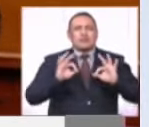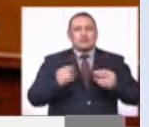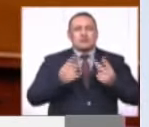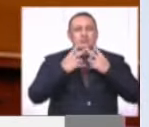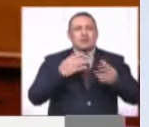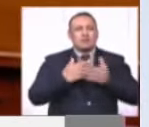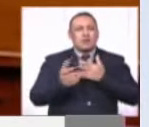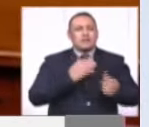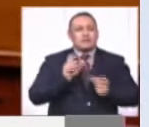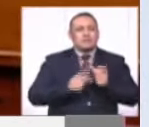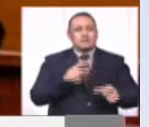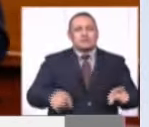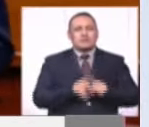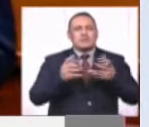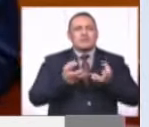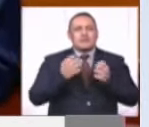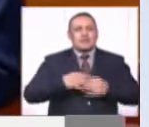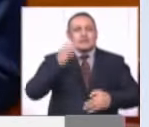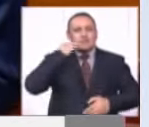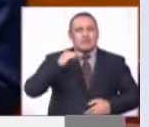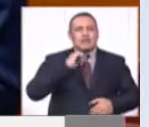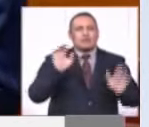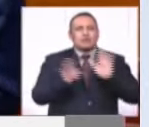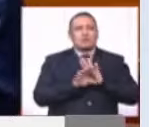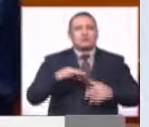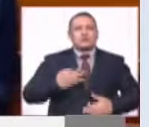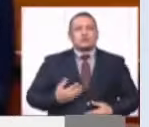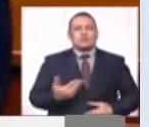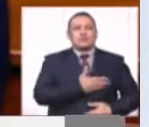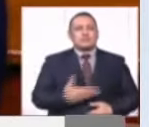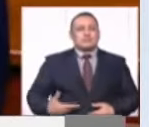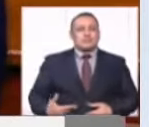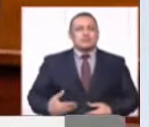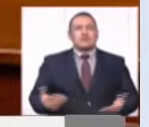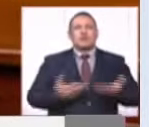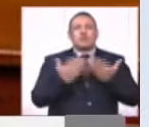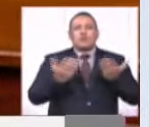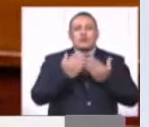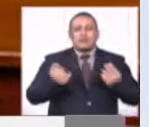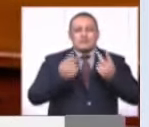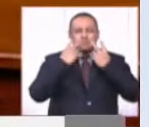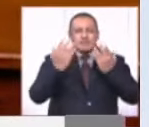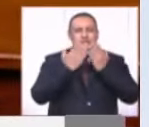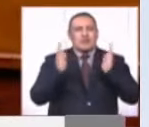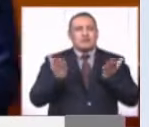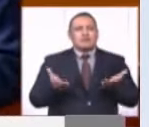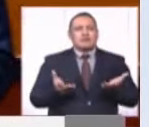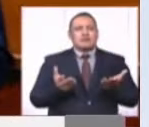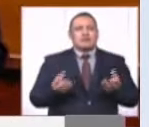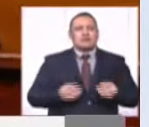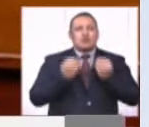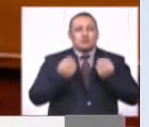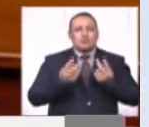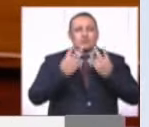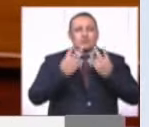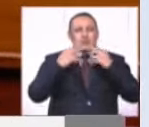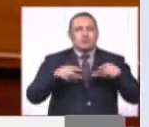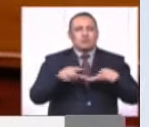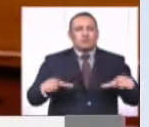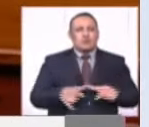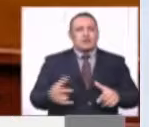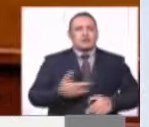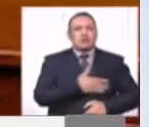cualquier persona que quiera viajar por carretera, señor presidente? ¿Cuál es la reacción de este gobierno